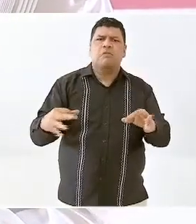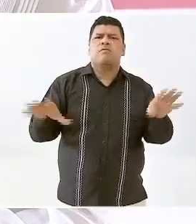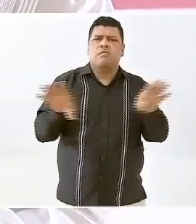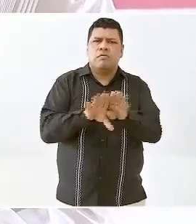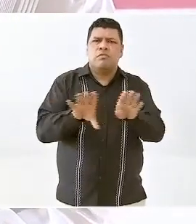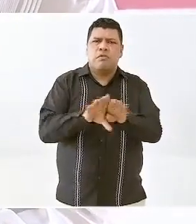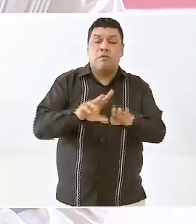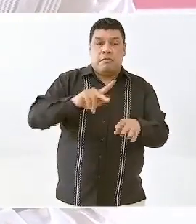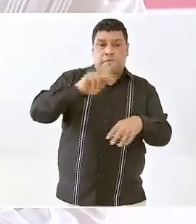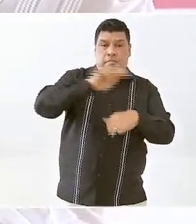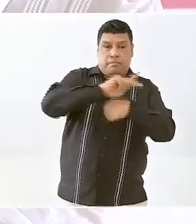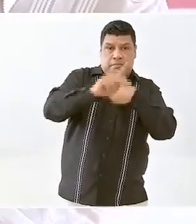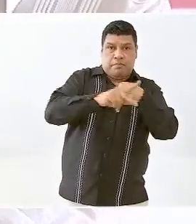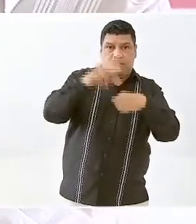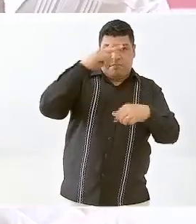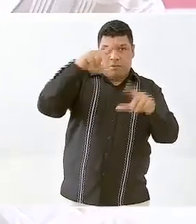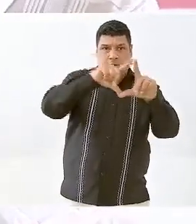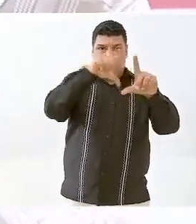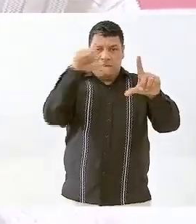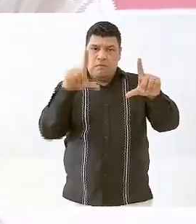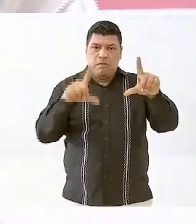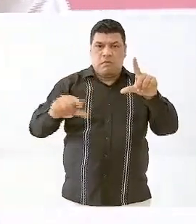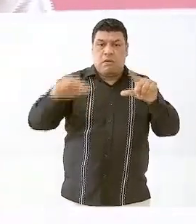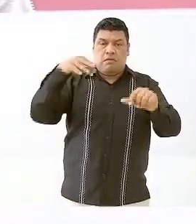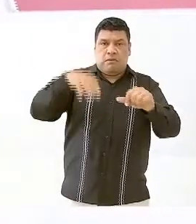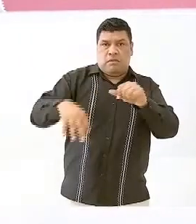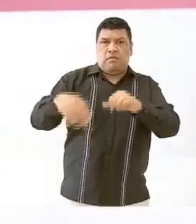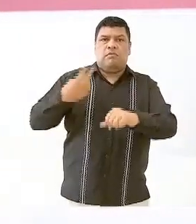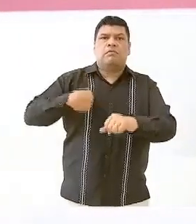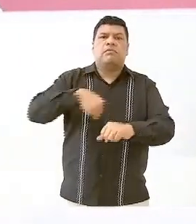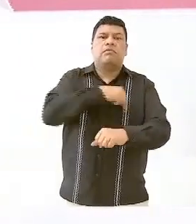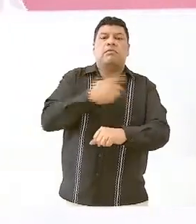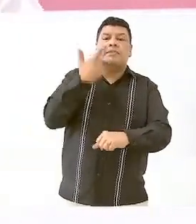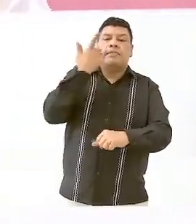en el país y más